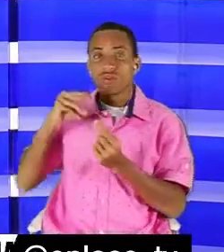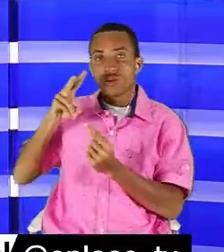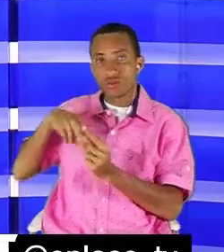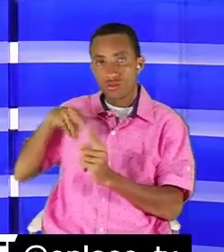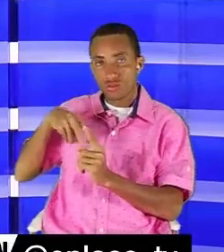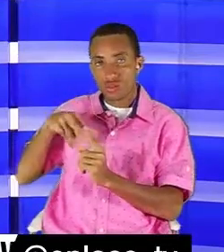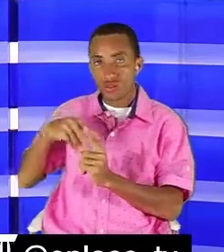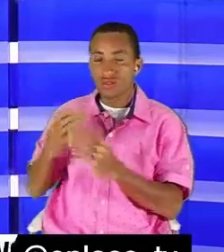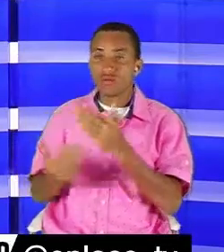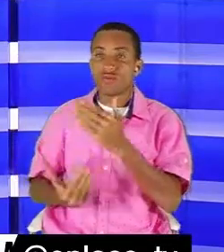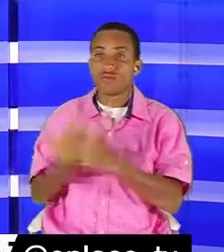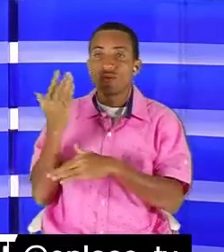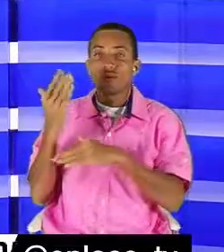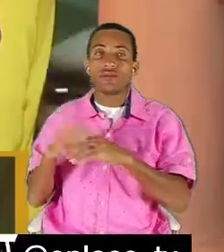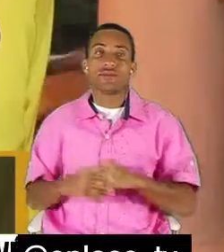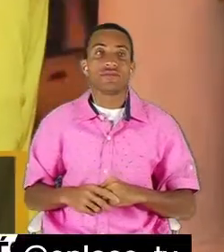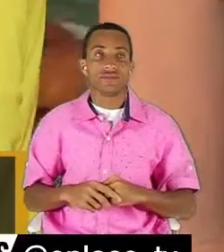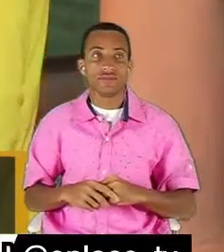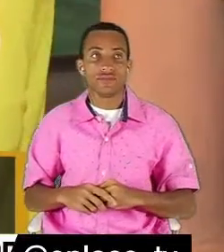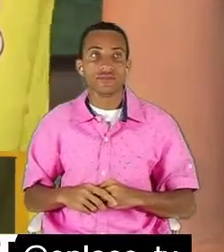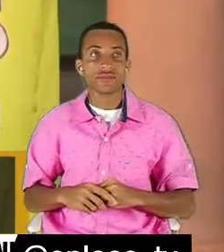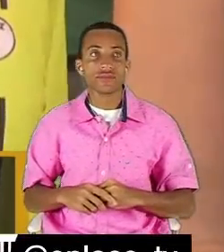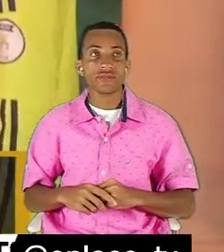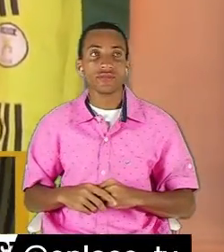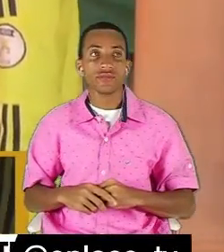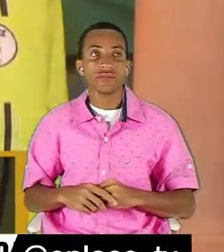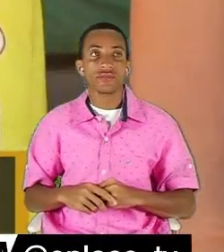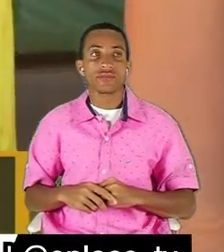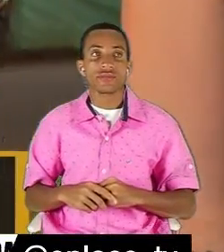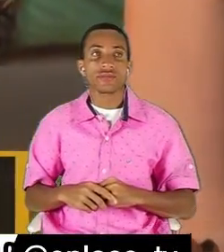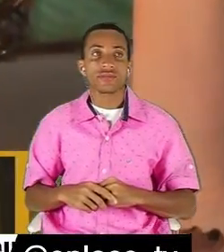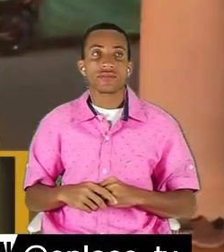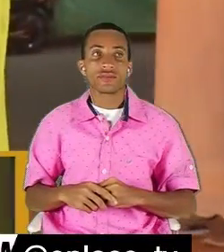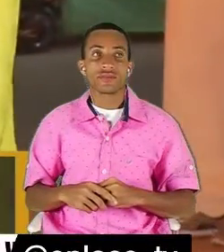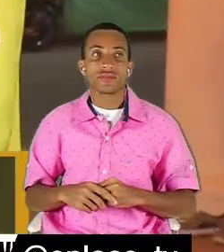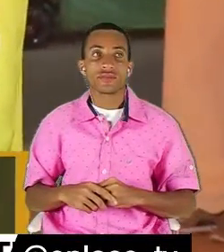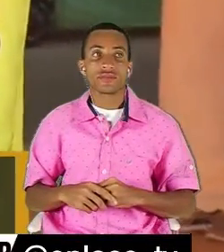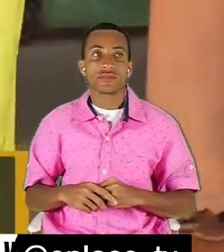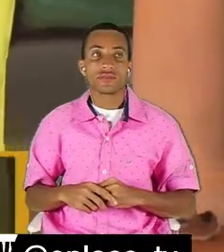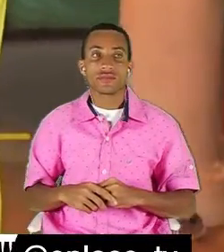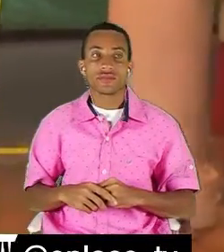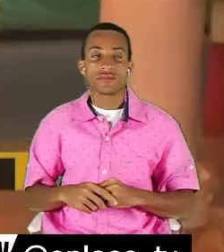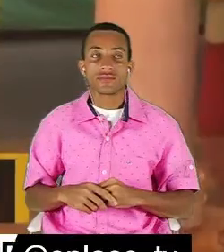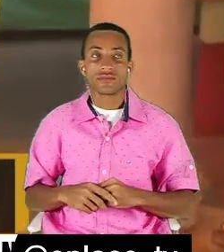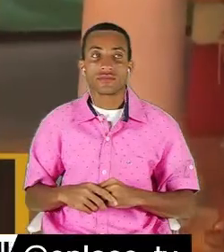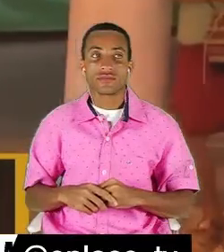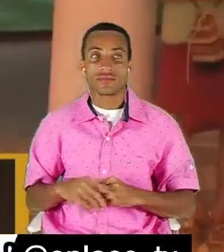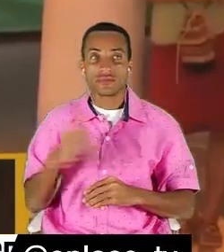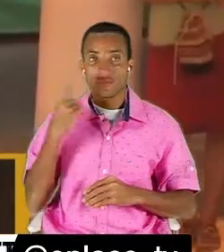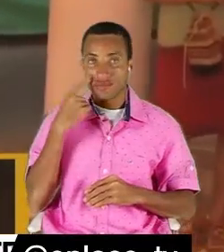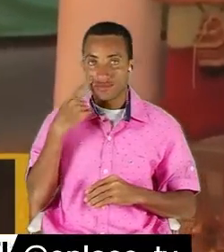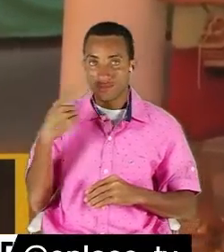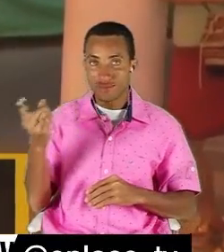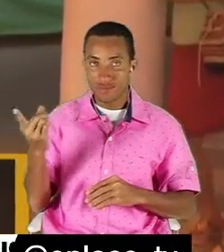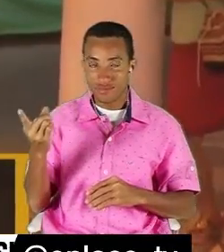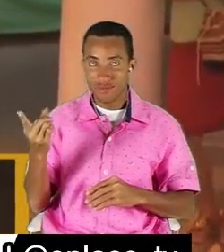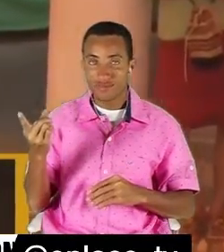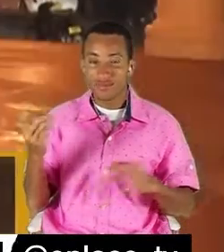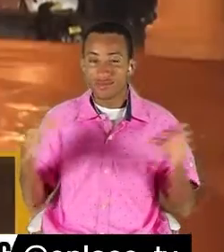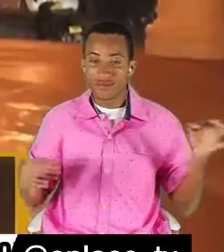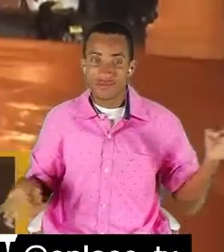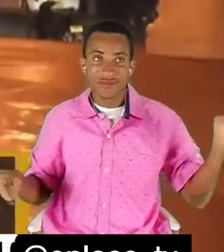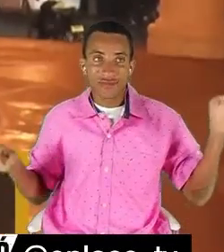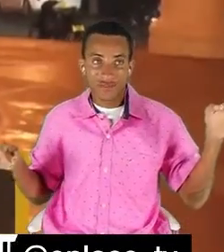aproximadamente. ¿Y casa que no tiene? ¿Acaso uno porque vive aquí? En el Paseo de la Cultura hace sus ensayos el